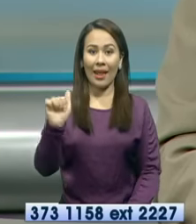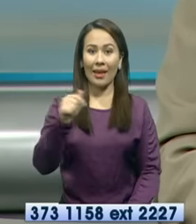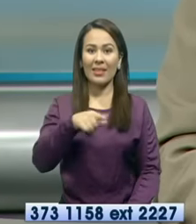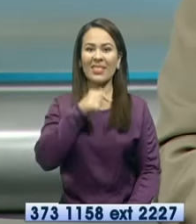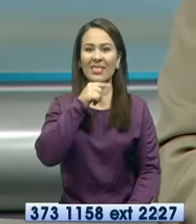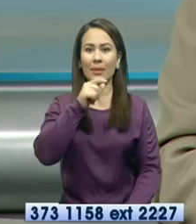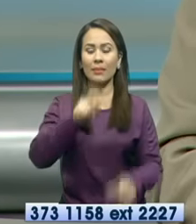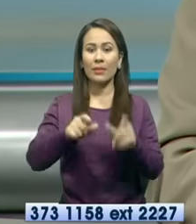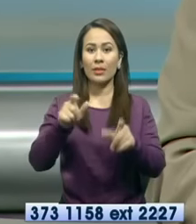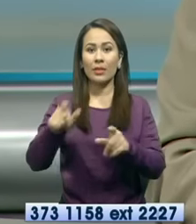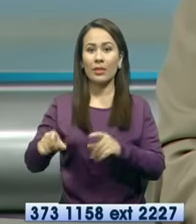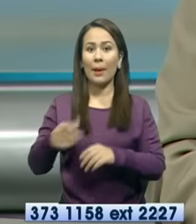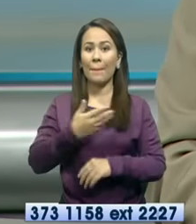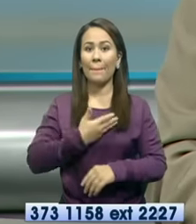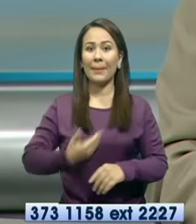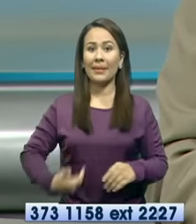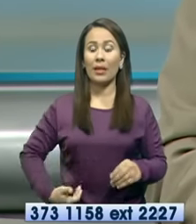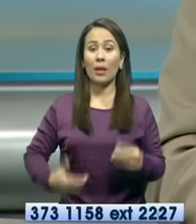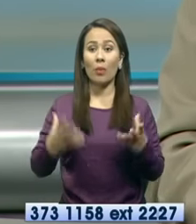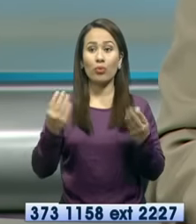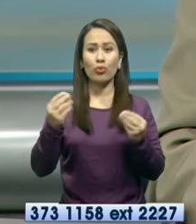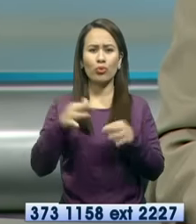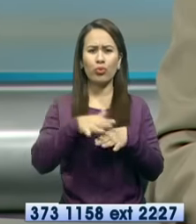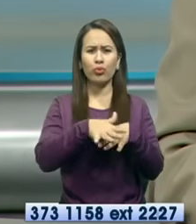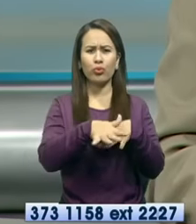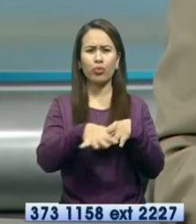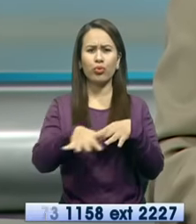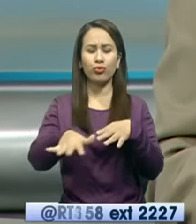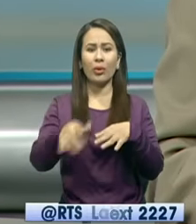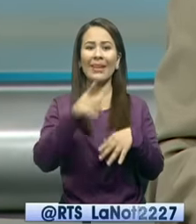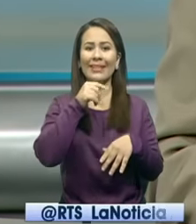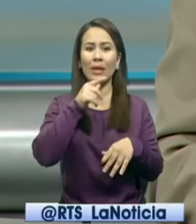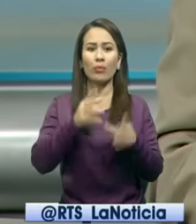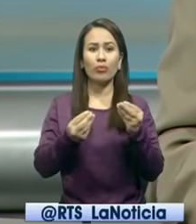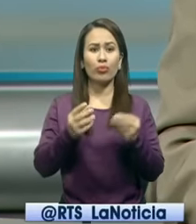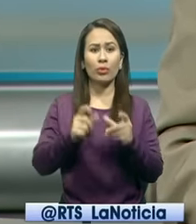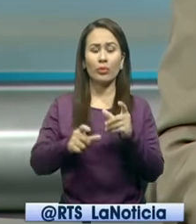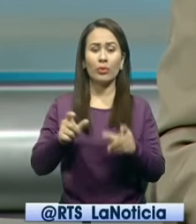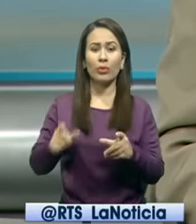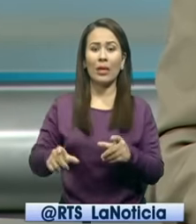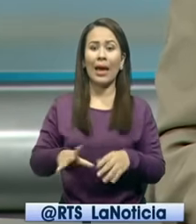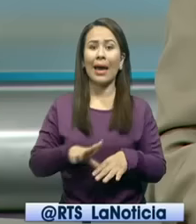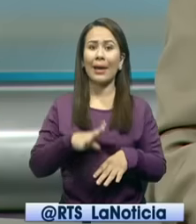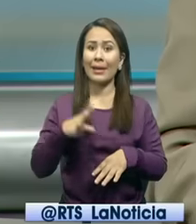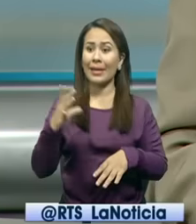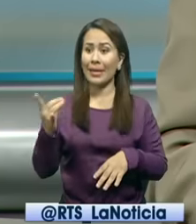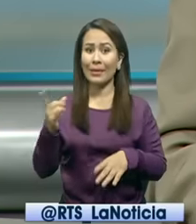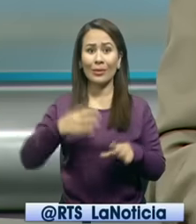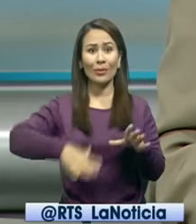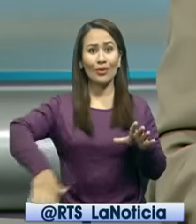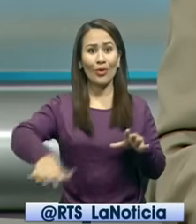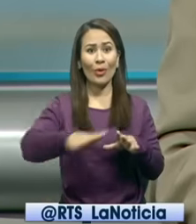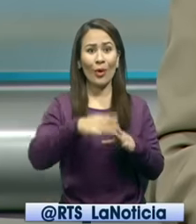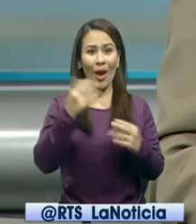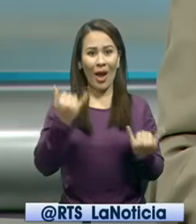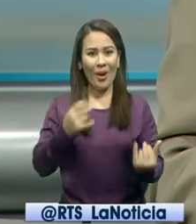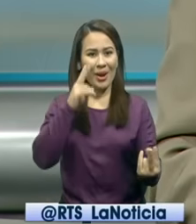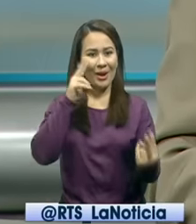presidentes y personas ilustres. Sin duda alguna es una de las riquezas culturales del Ecuador. Enseguida los llevamos a recorrer.